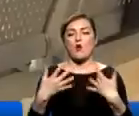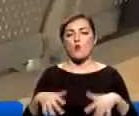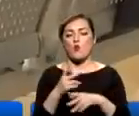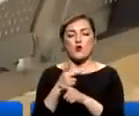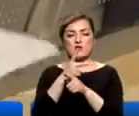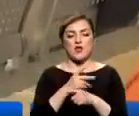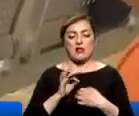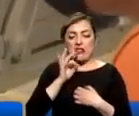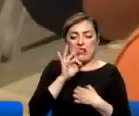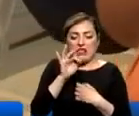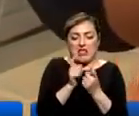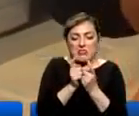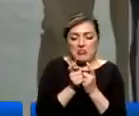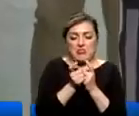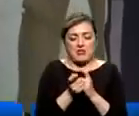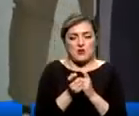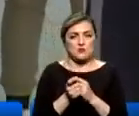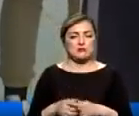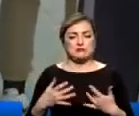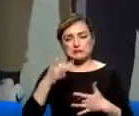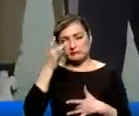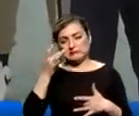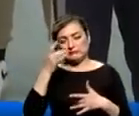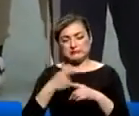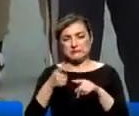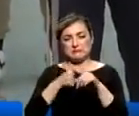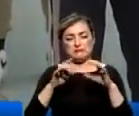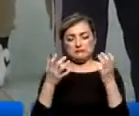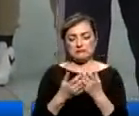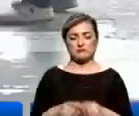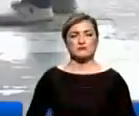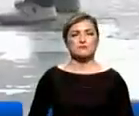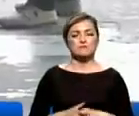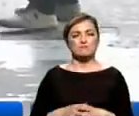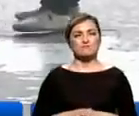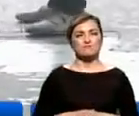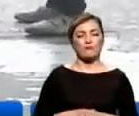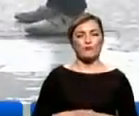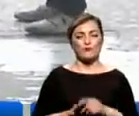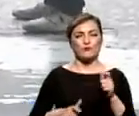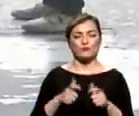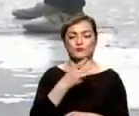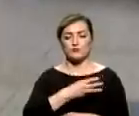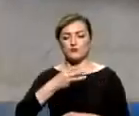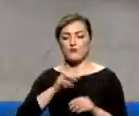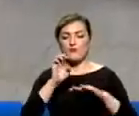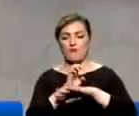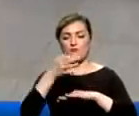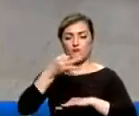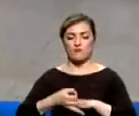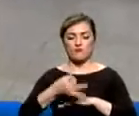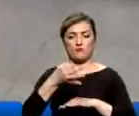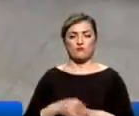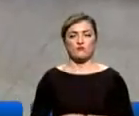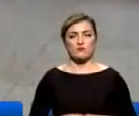de una nueva cepa del virus de la que ya se contabilizaban infectados en varias partes del mundo. Los pasajeros, la mayoría migrantes ecuatorianos, ya están cumpliendo